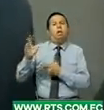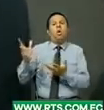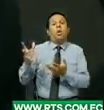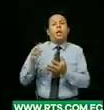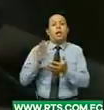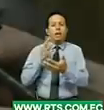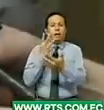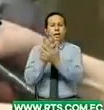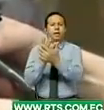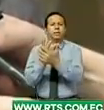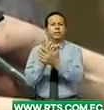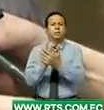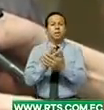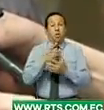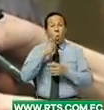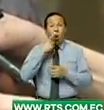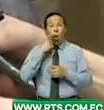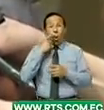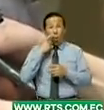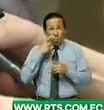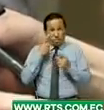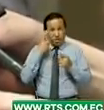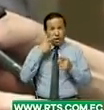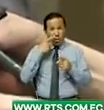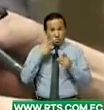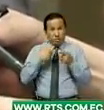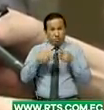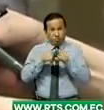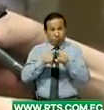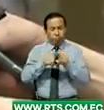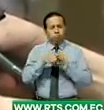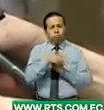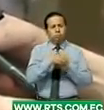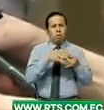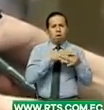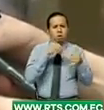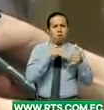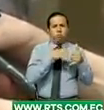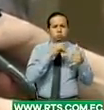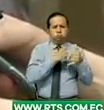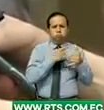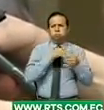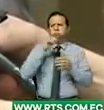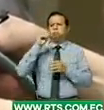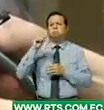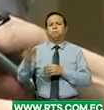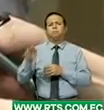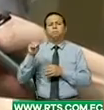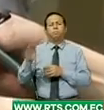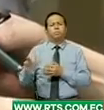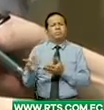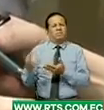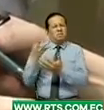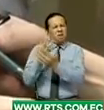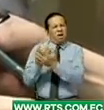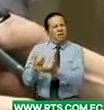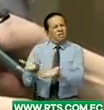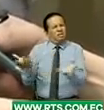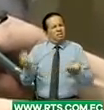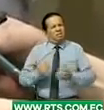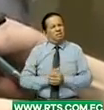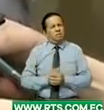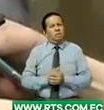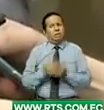prisión. El día 28 ya se tiene conocimiento de la existencia de estos videos, en donde se identifica claramente ya